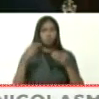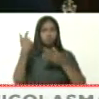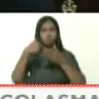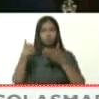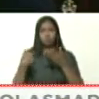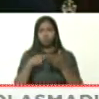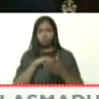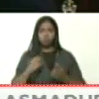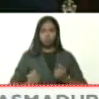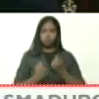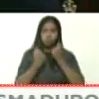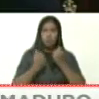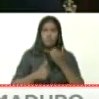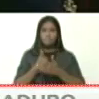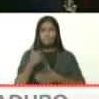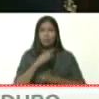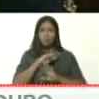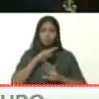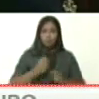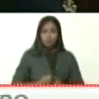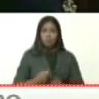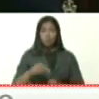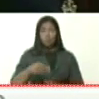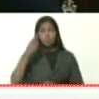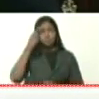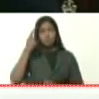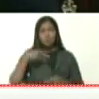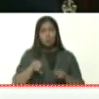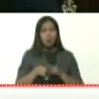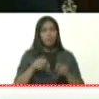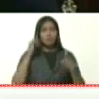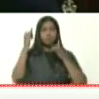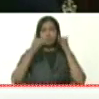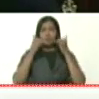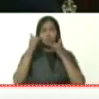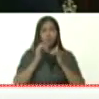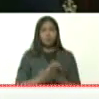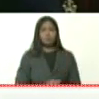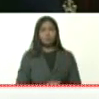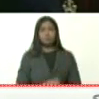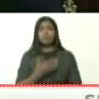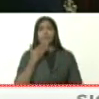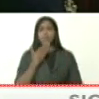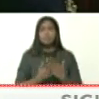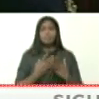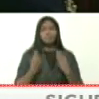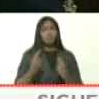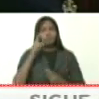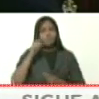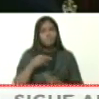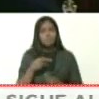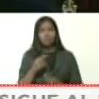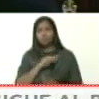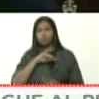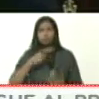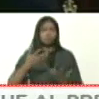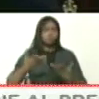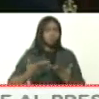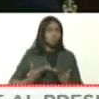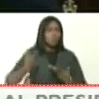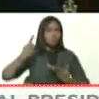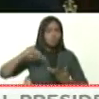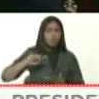nuestro potencial. Así que hoy es un día para celebrar y para agradecer la dicha de